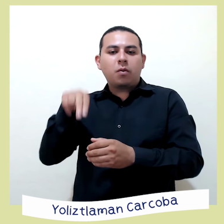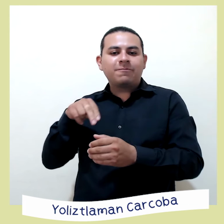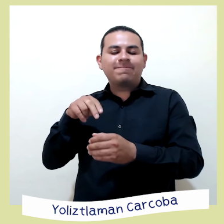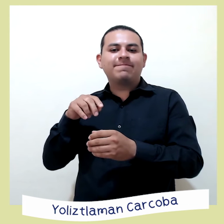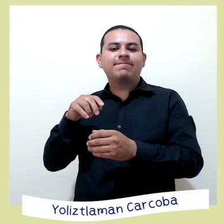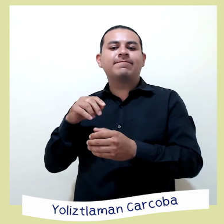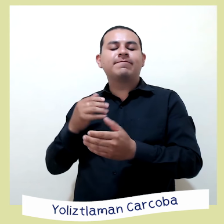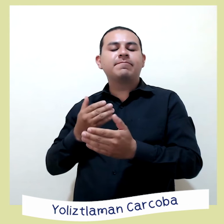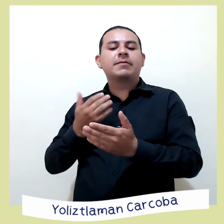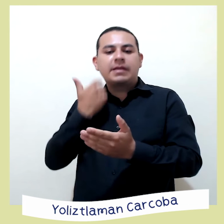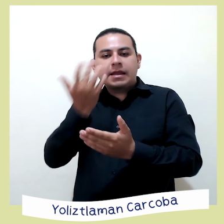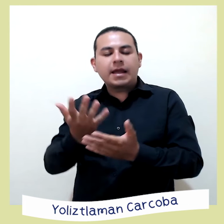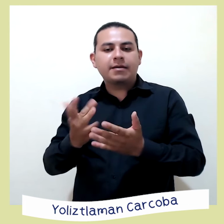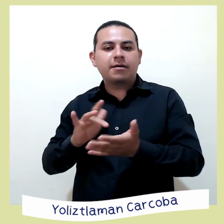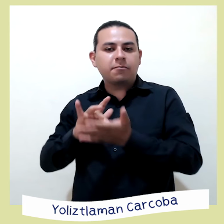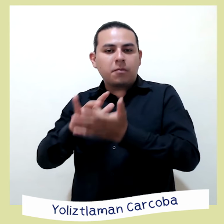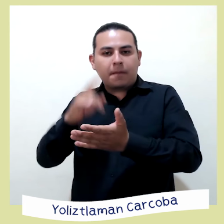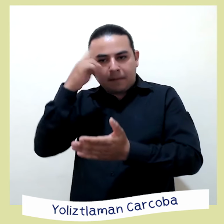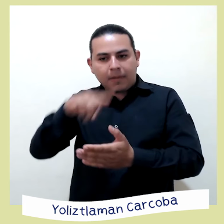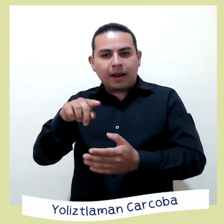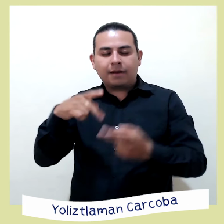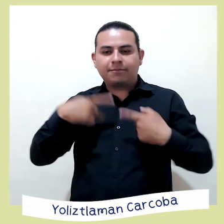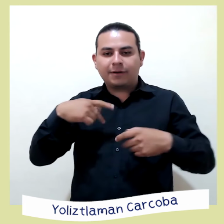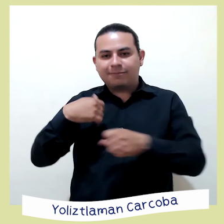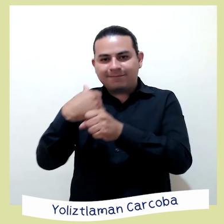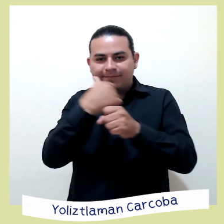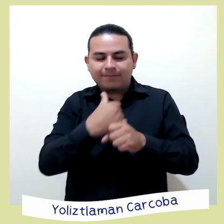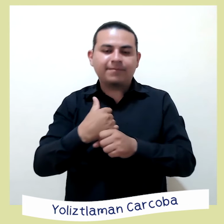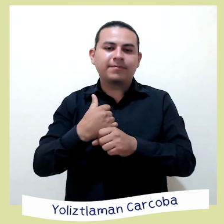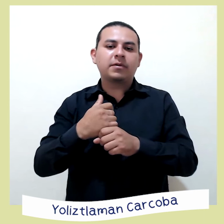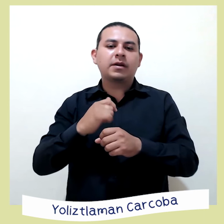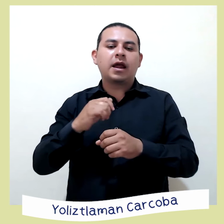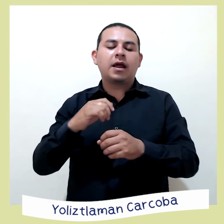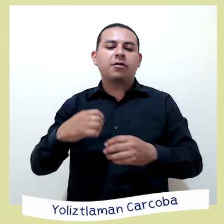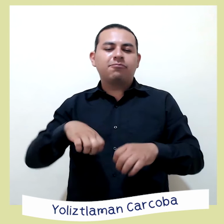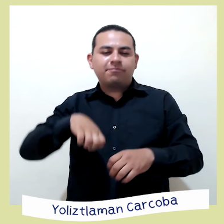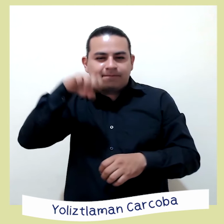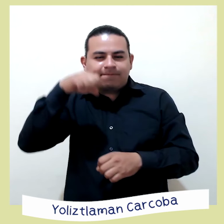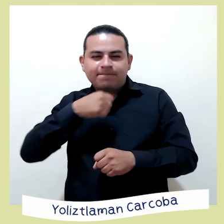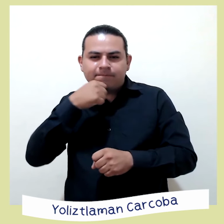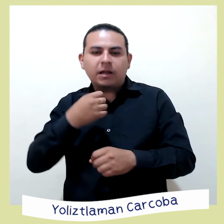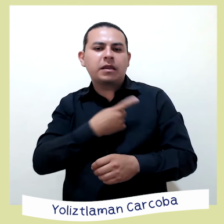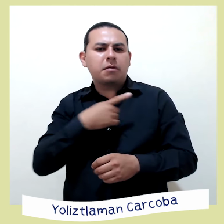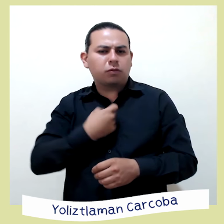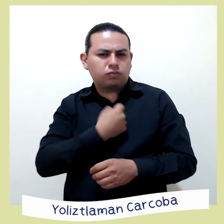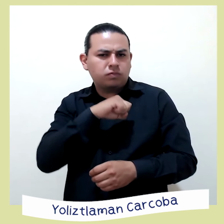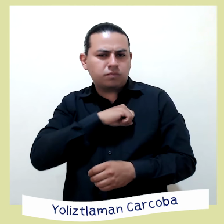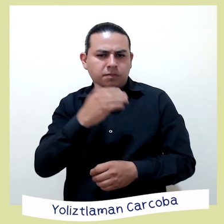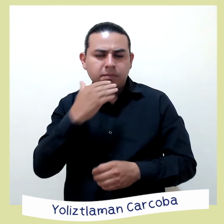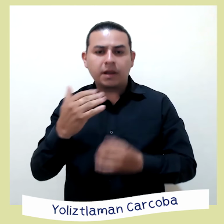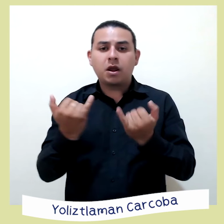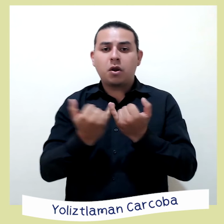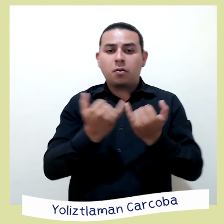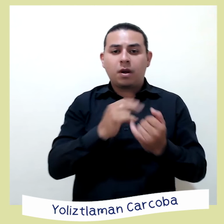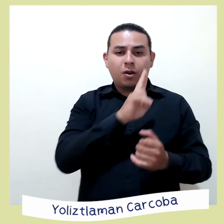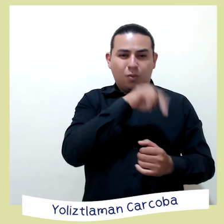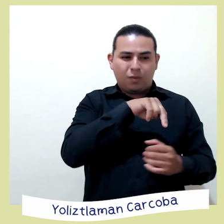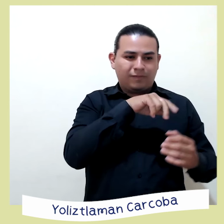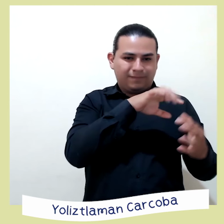década por el envejecimiento saludable. Esa iniciativa se origina en la Organización Mundial de la Salud, la